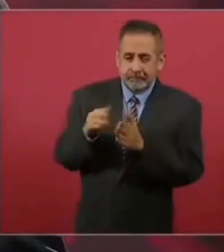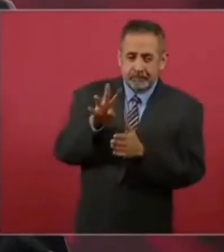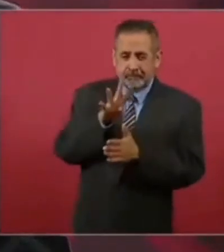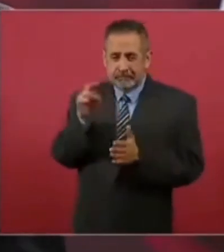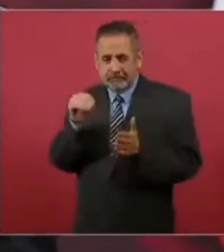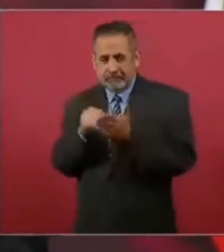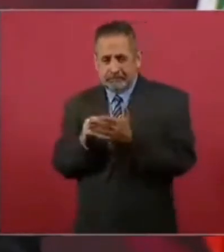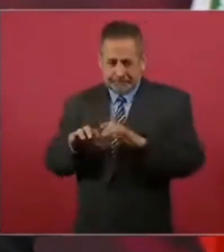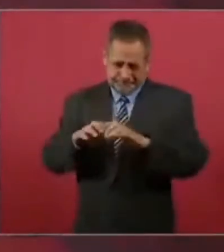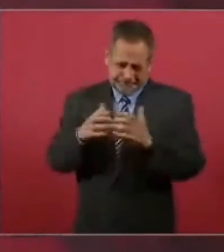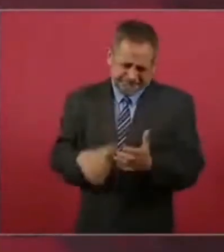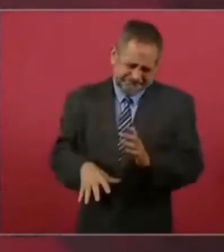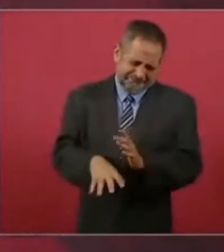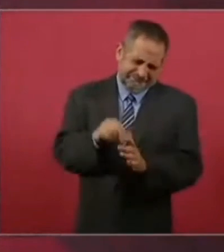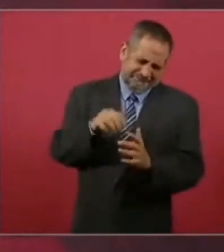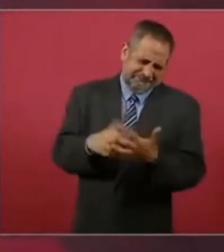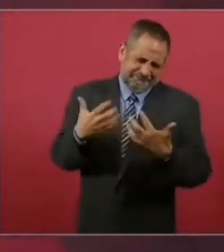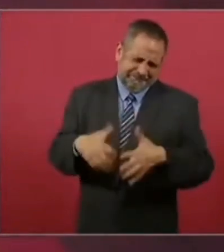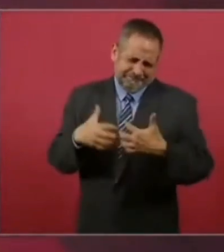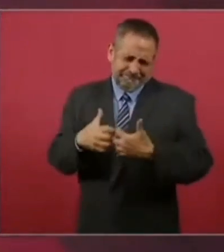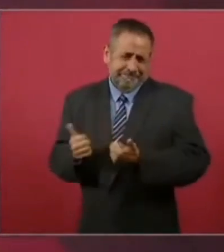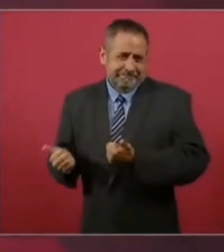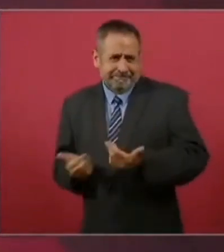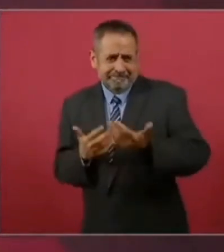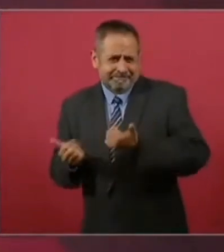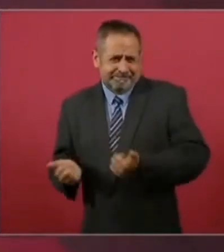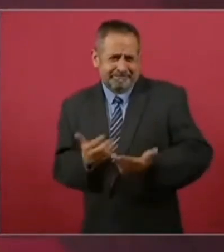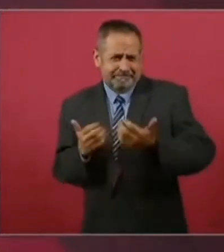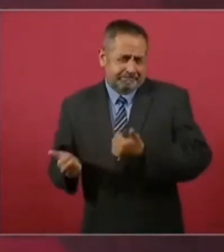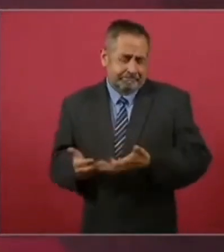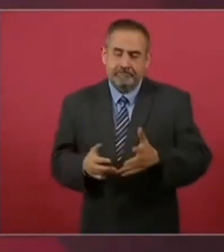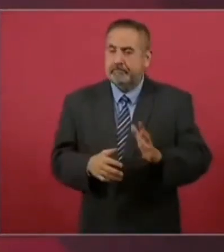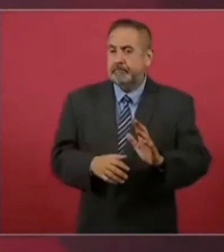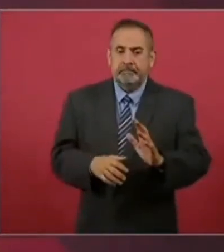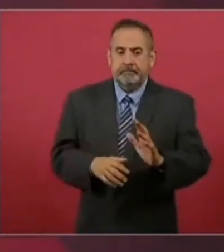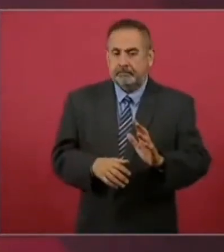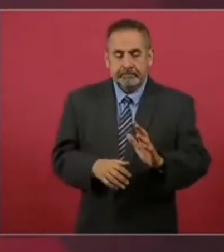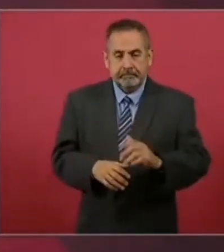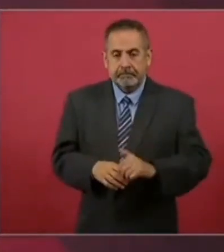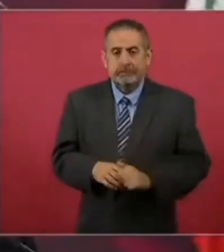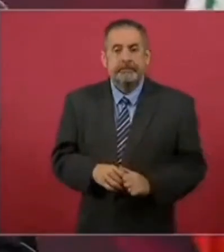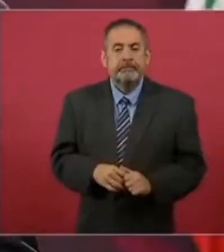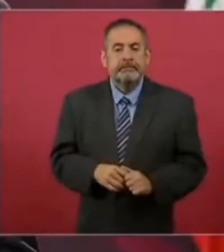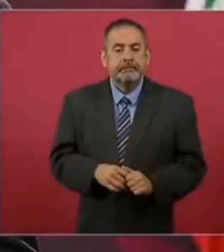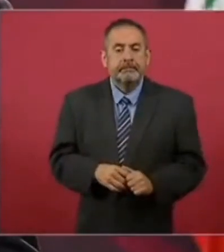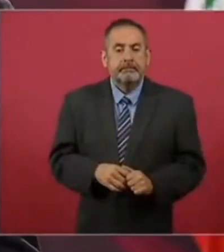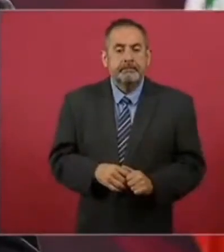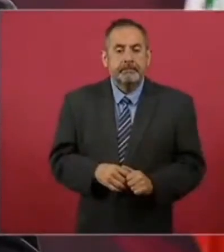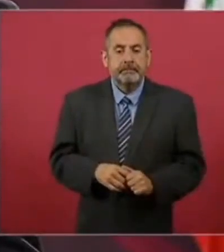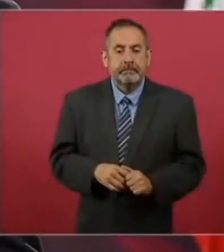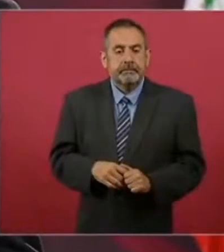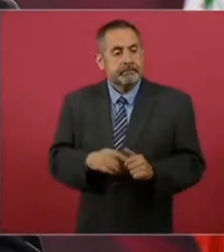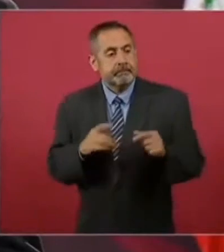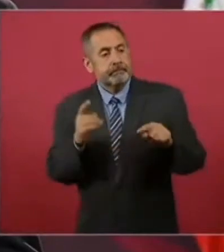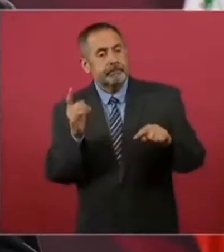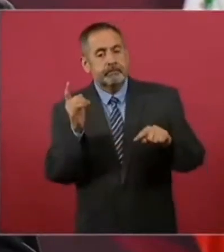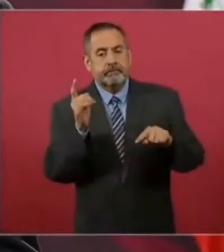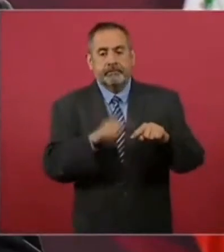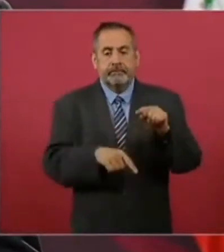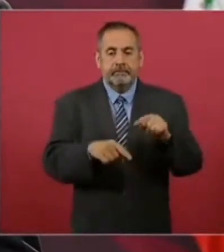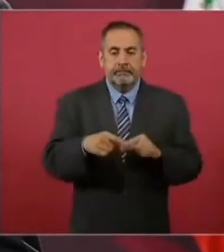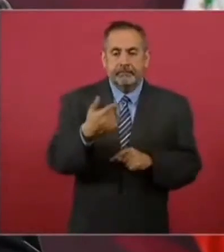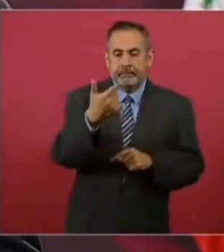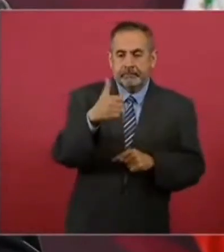3.400.000 barriles. Y claro, como le quitaron el gas